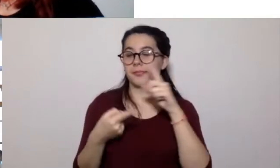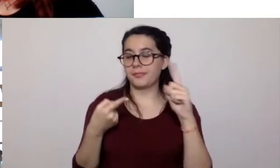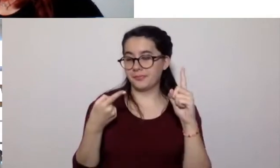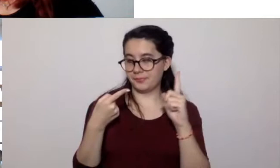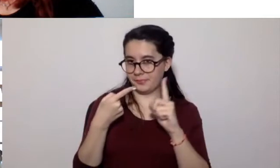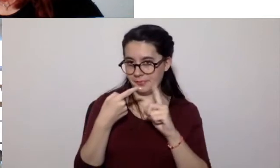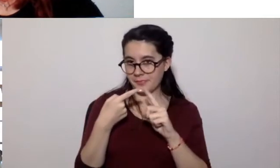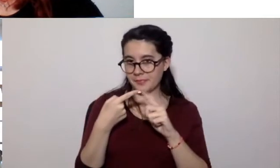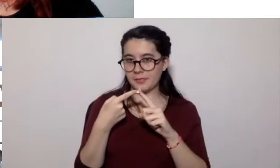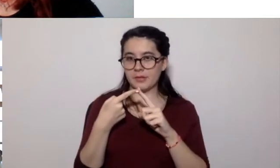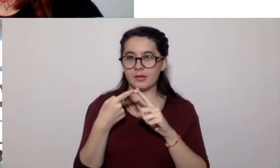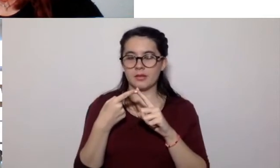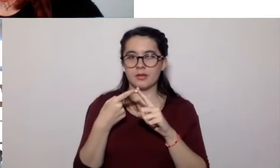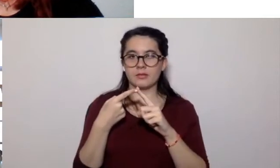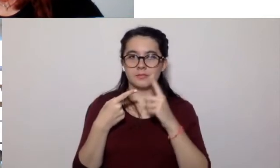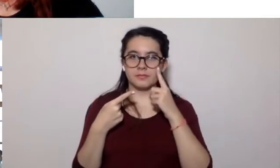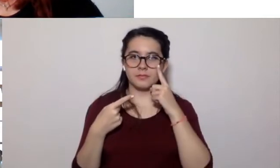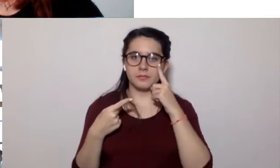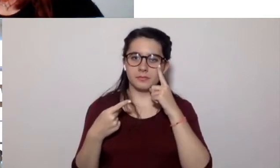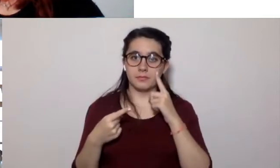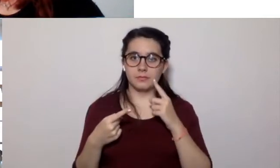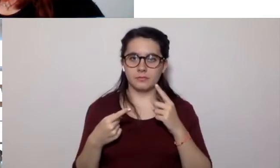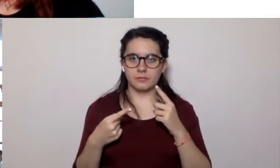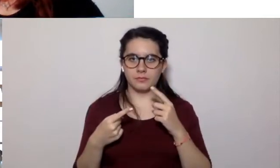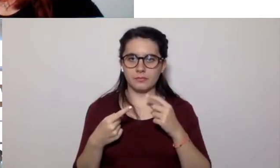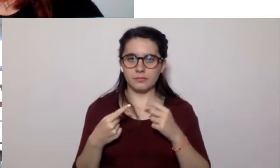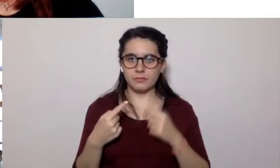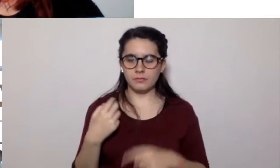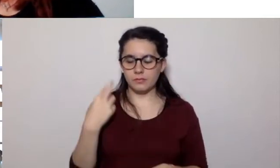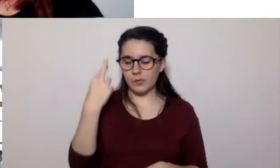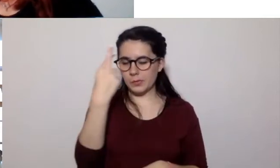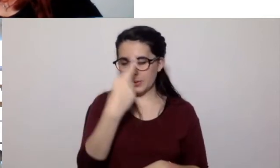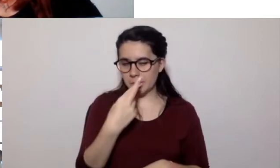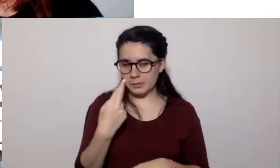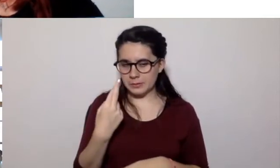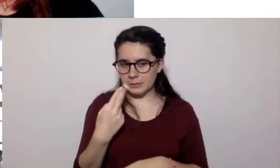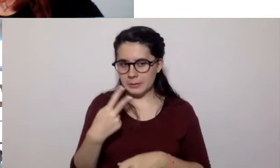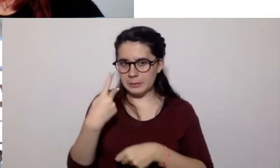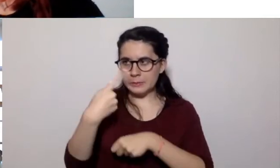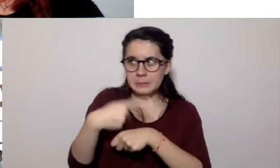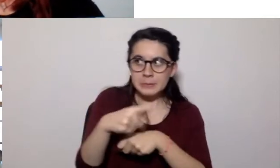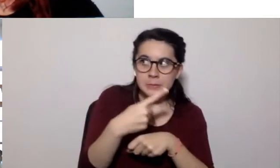cuando empiezo como a monitorear todas las amenazas que hay.